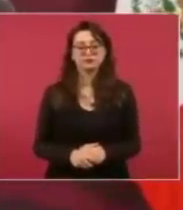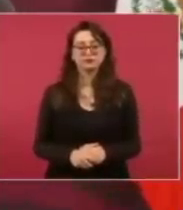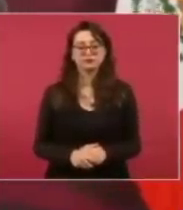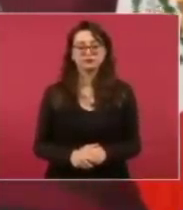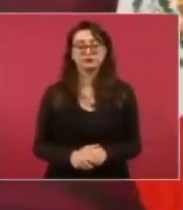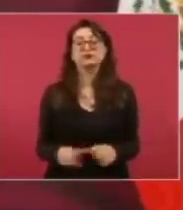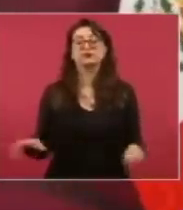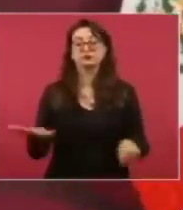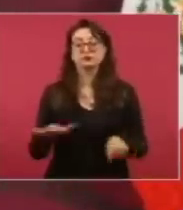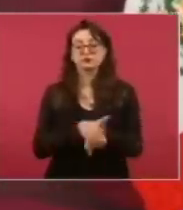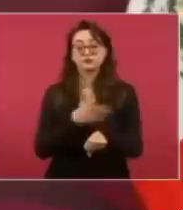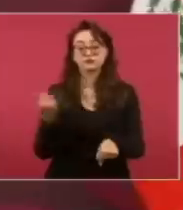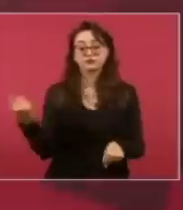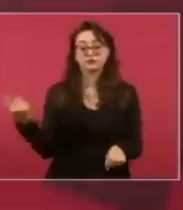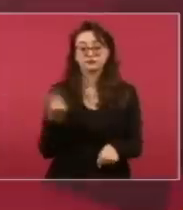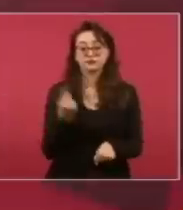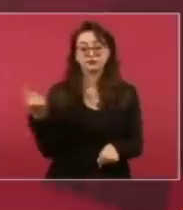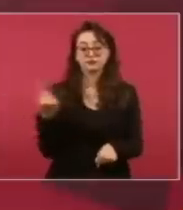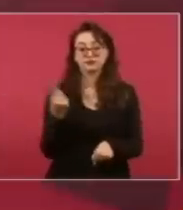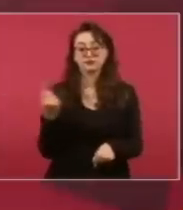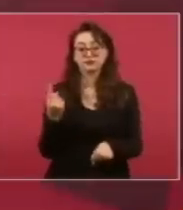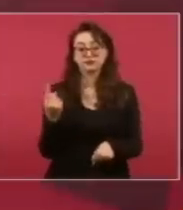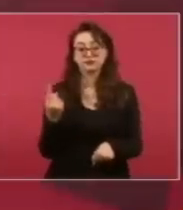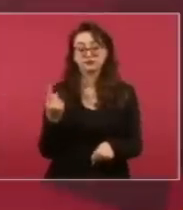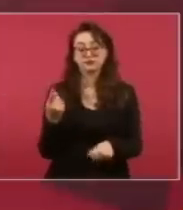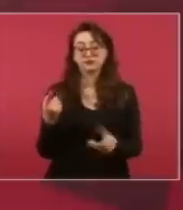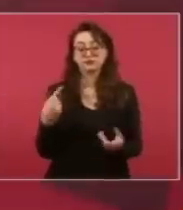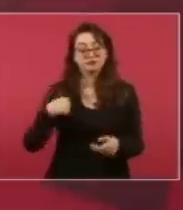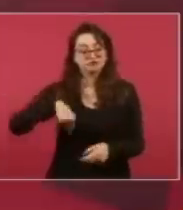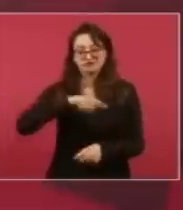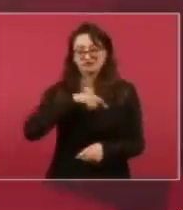siendo objeto de espionaje